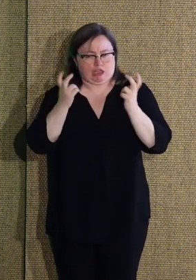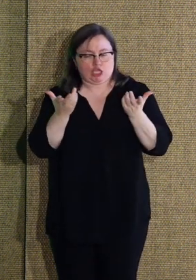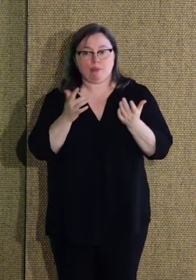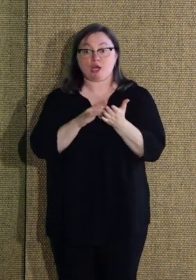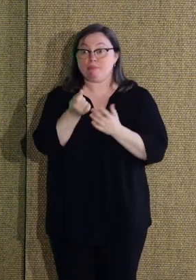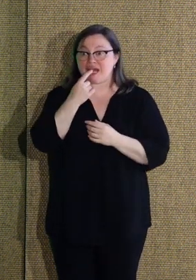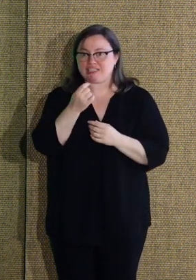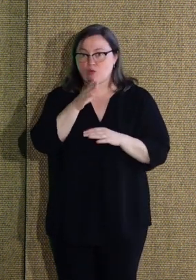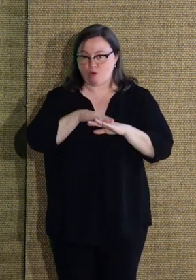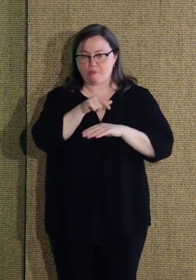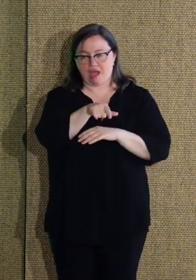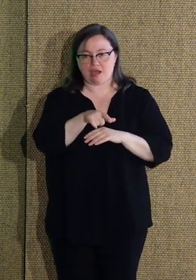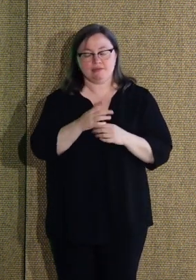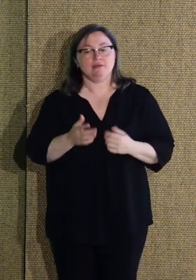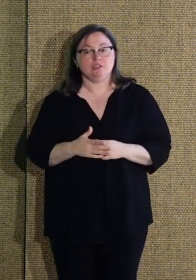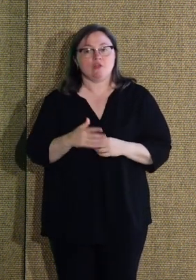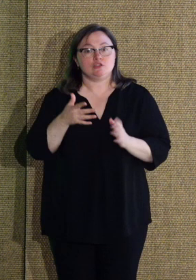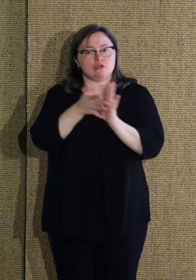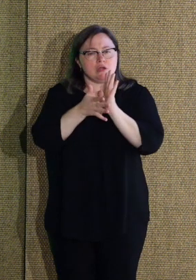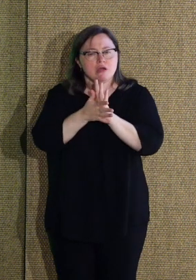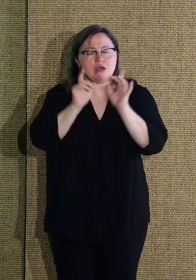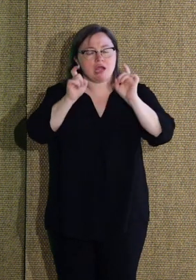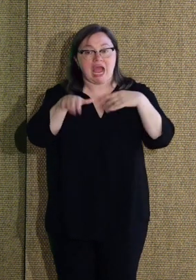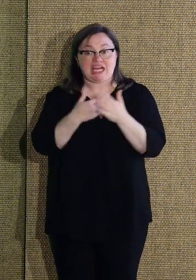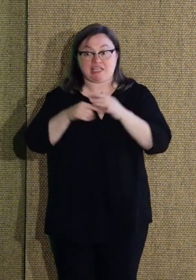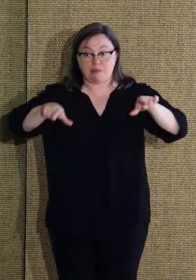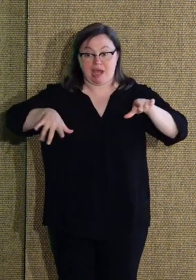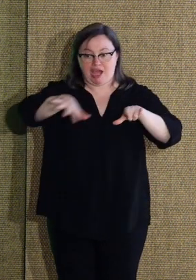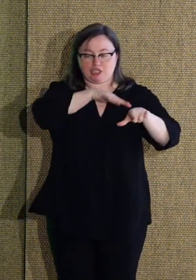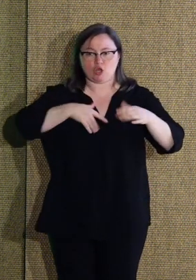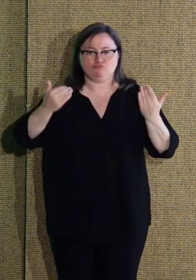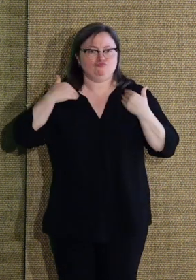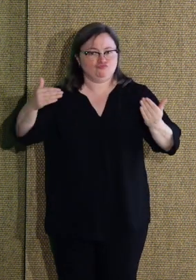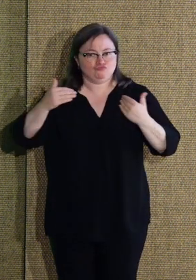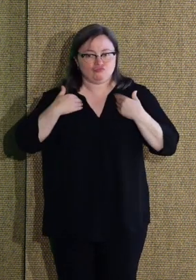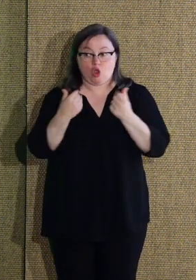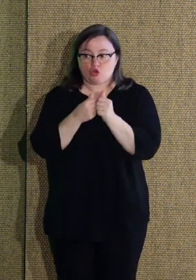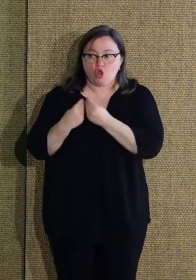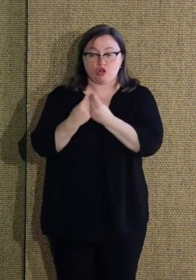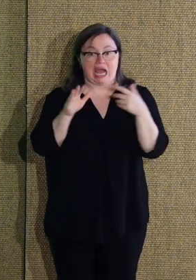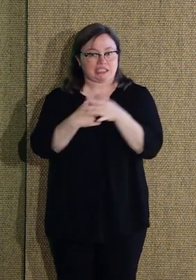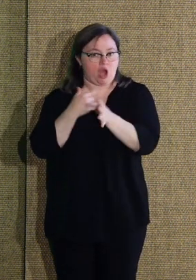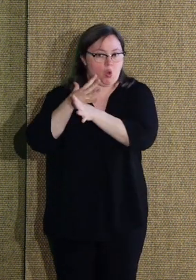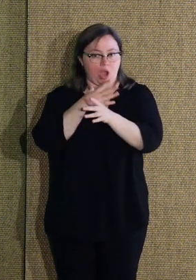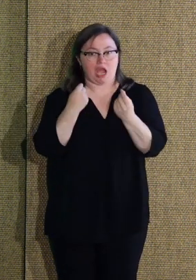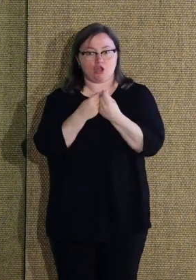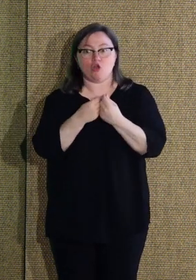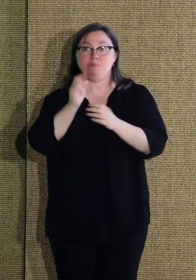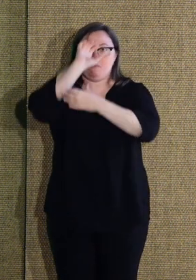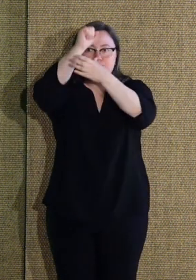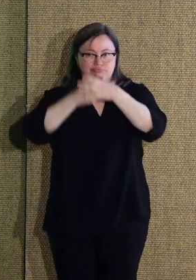por la medicación que toman. Entonces les hemos enseñado incluso en el patio, nos hemos puesto a hacer gimnasia con ellos, incluso he jugado con ellos al